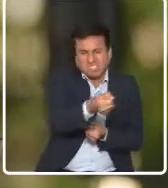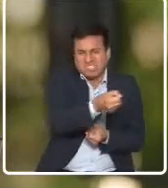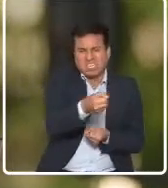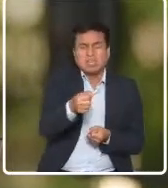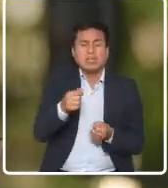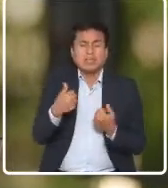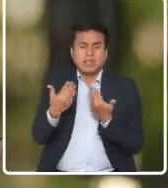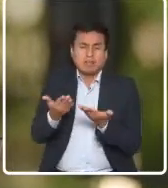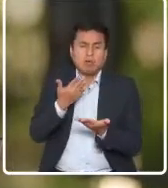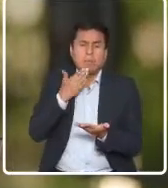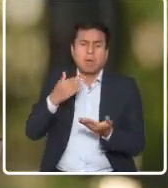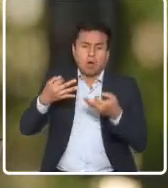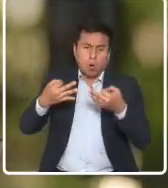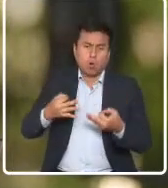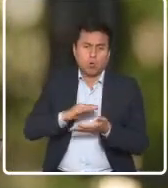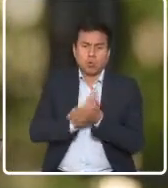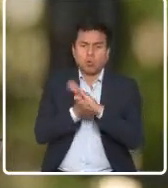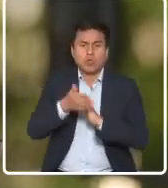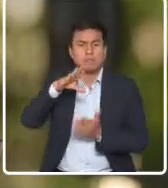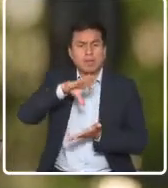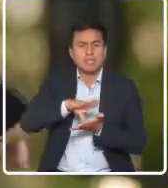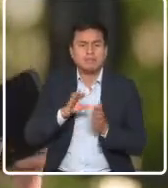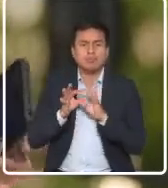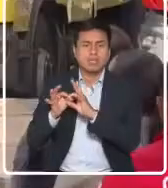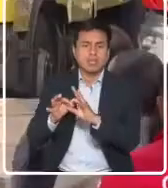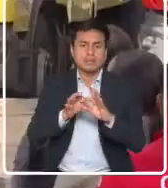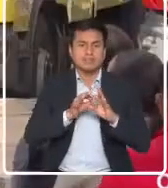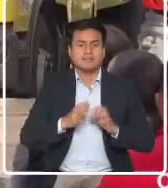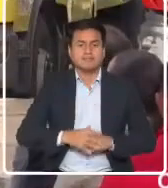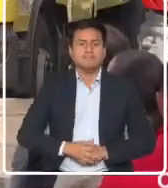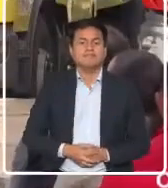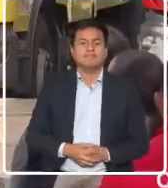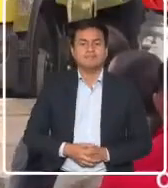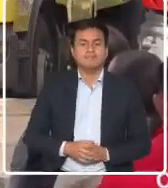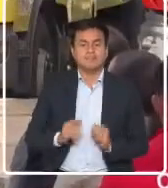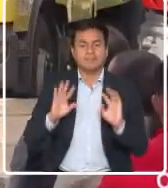hoy dan lo mejor de sí en todo el país. Muchas gracias.